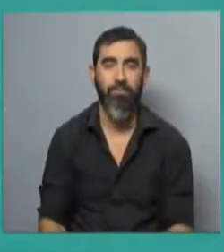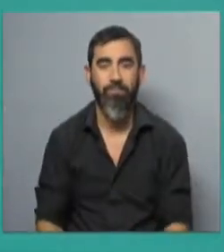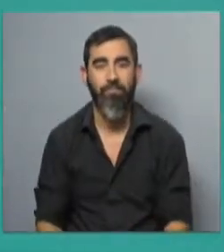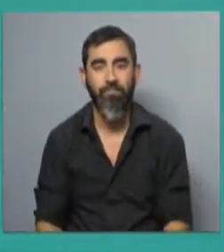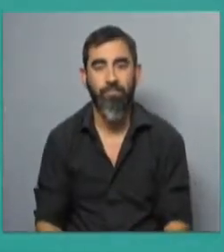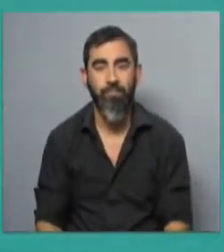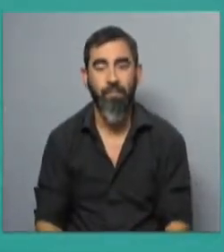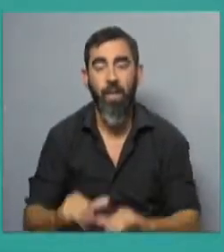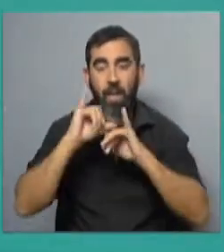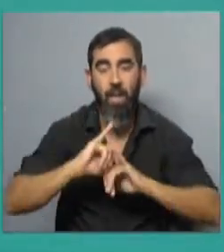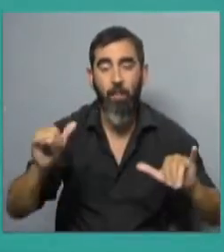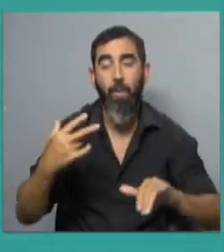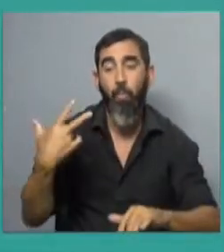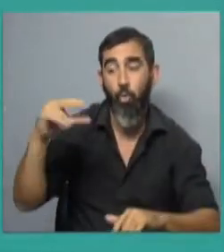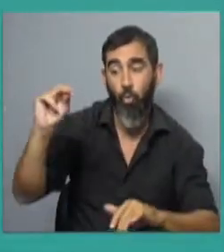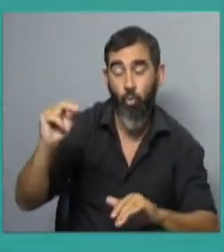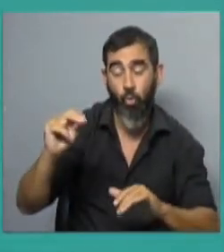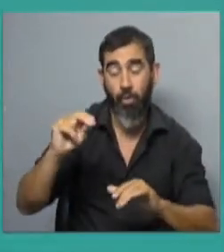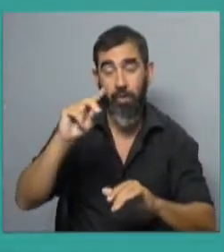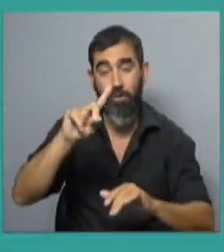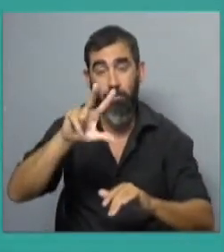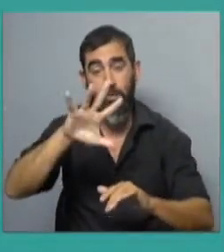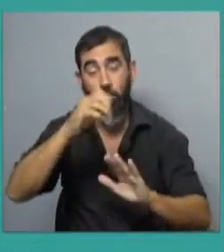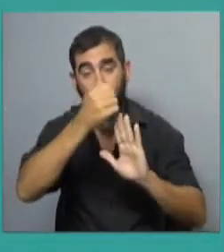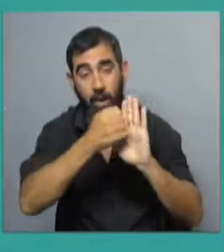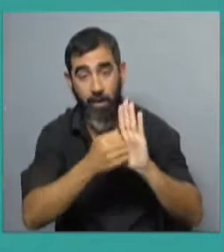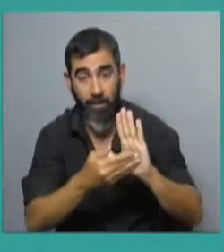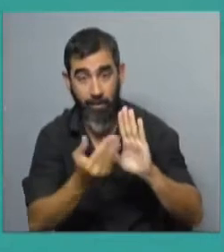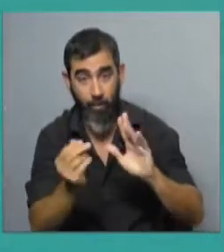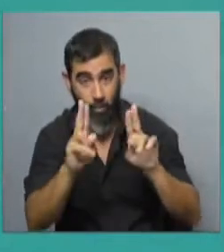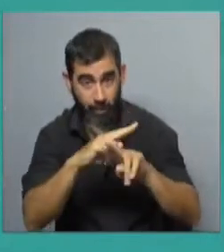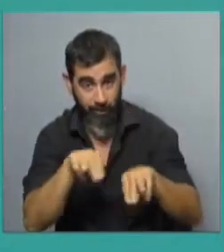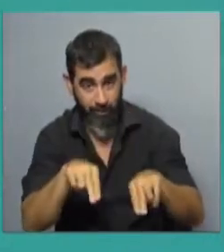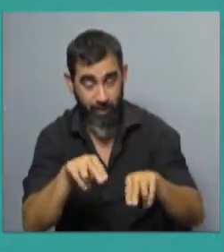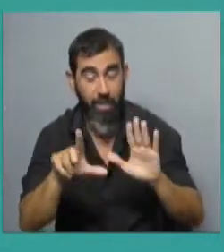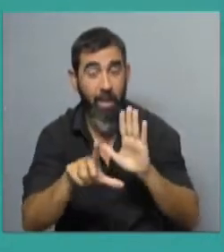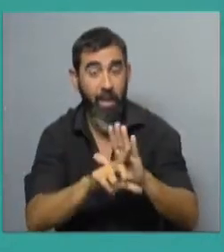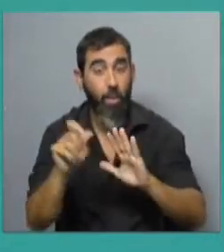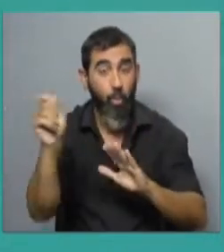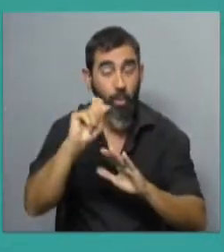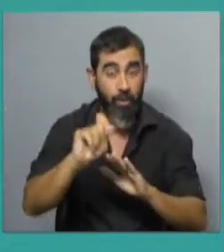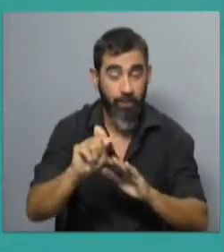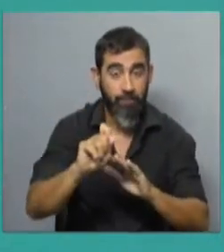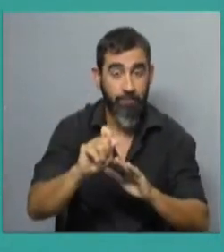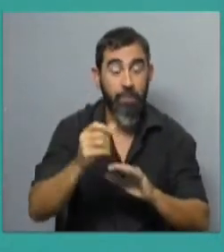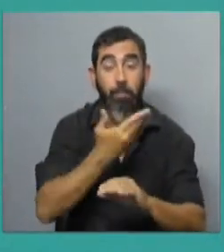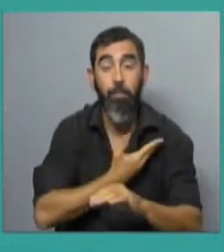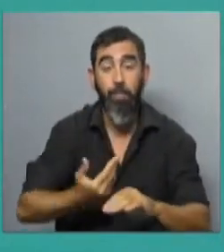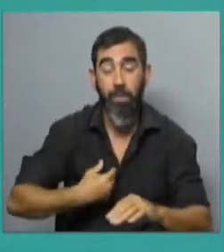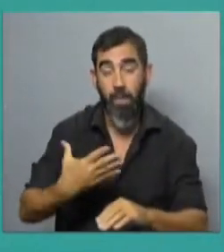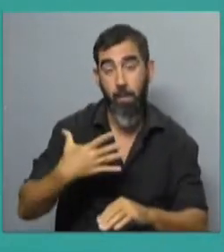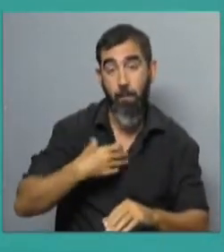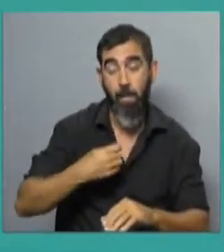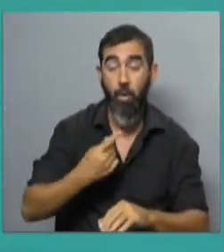Y en el marco de la campaña del no a la derogación de los 135 artículos de la ley de urgente consideración, el presidente del